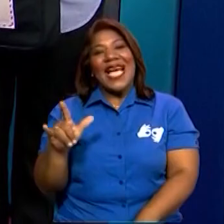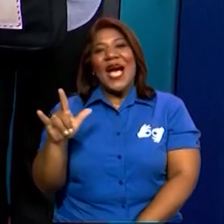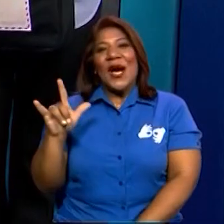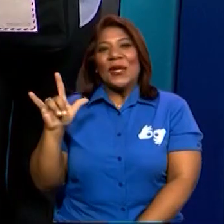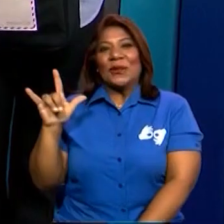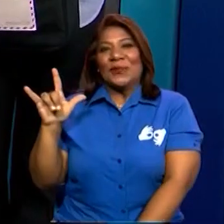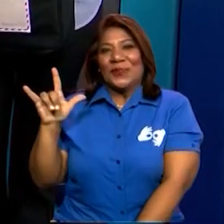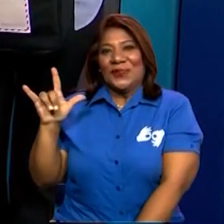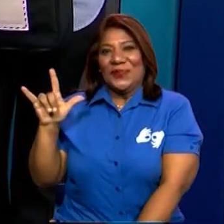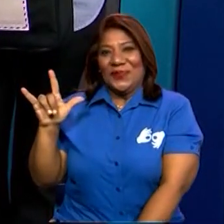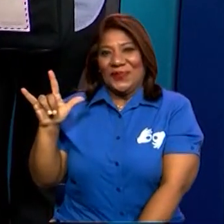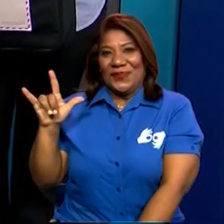¡Chao!